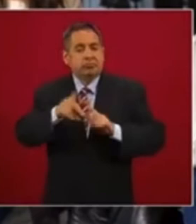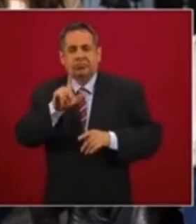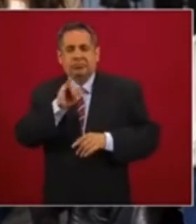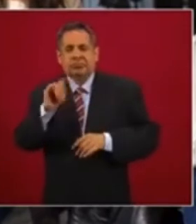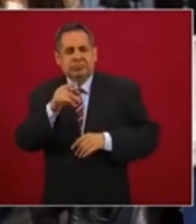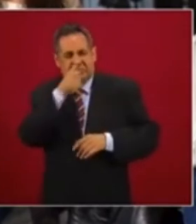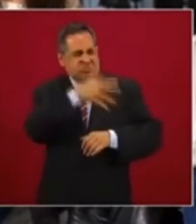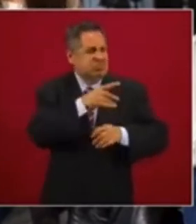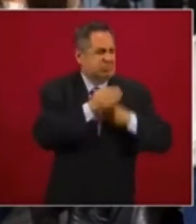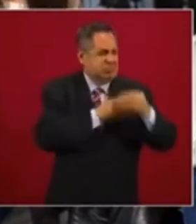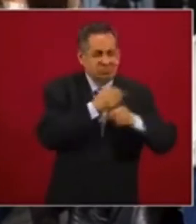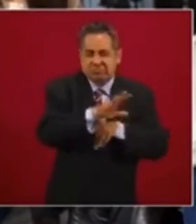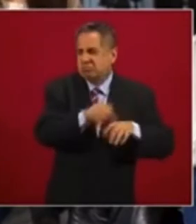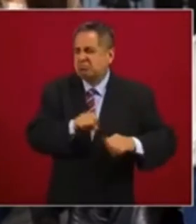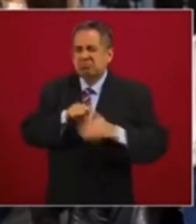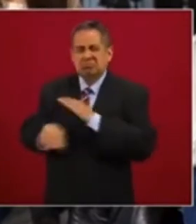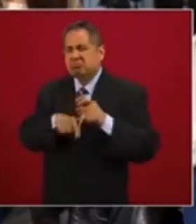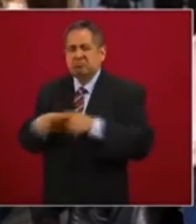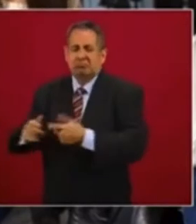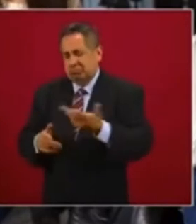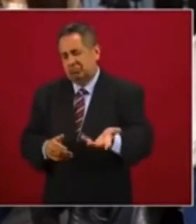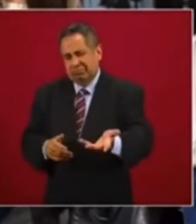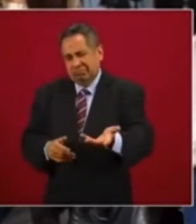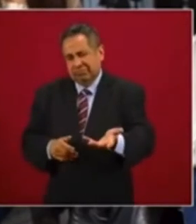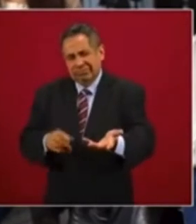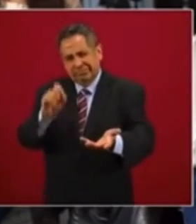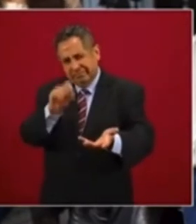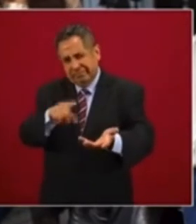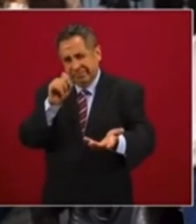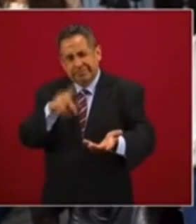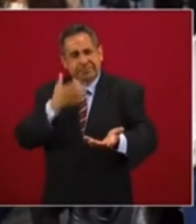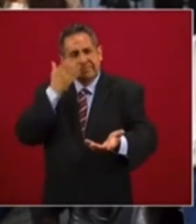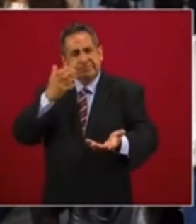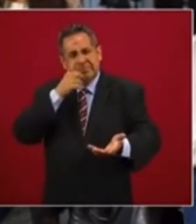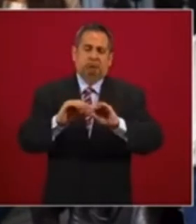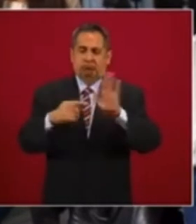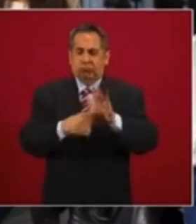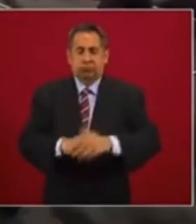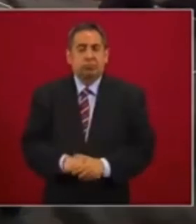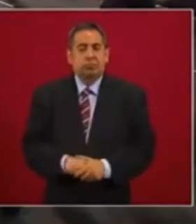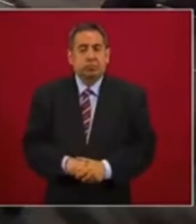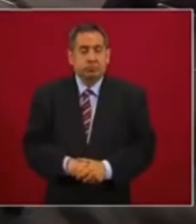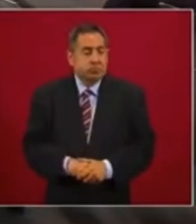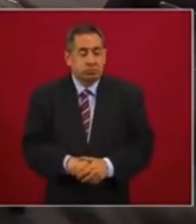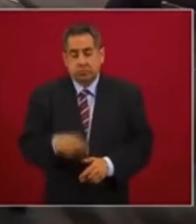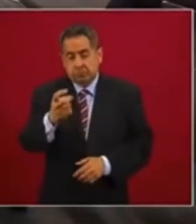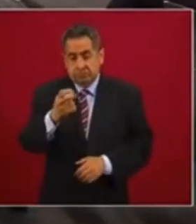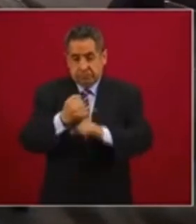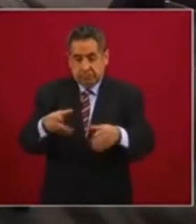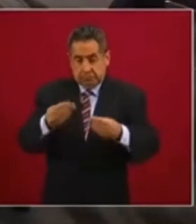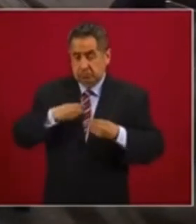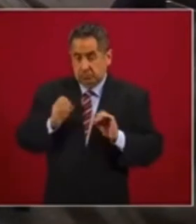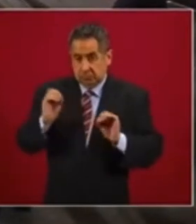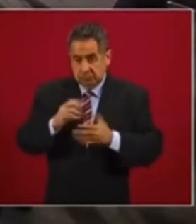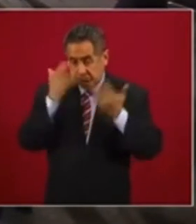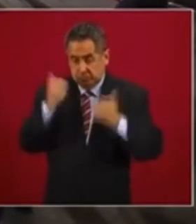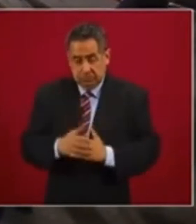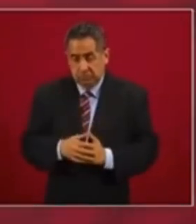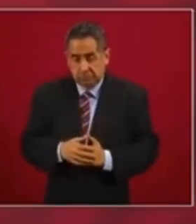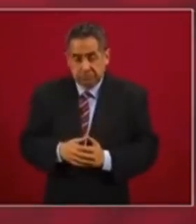Lisbeth. En fin, toda una, como siempre han actuado, me parece, con esta represión brutal. No tengo información,